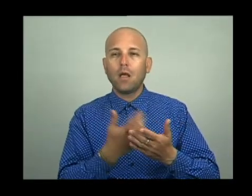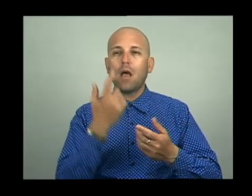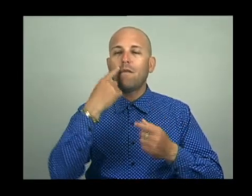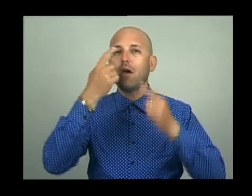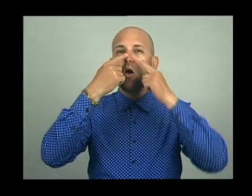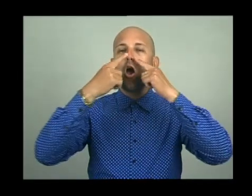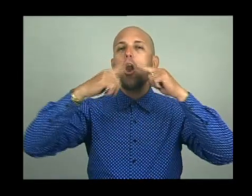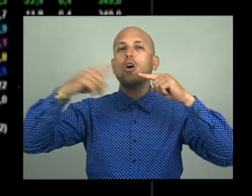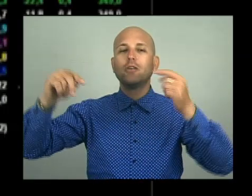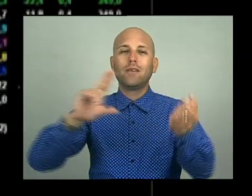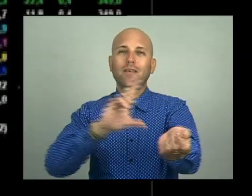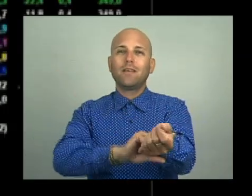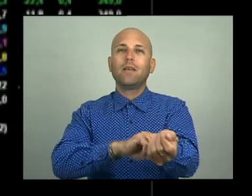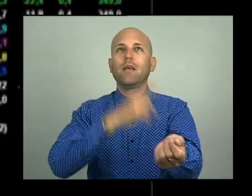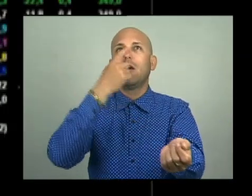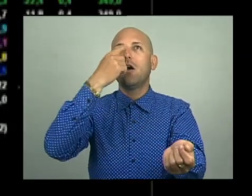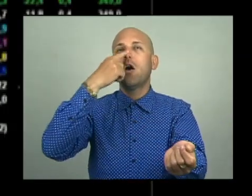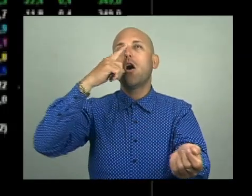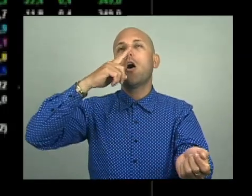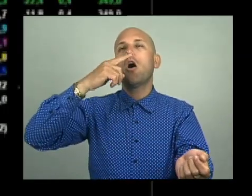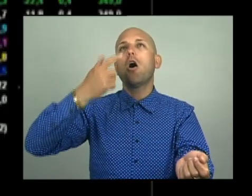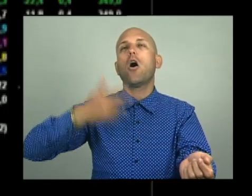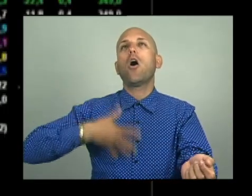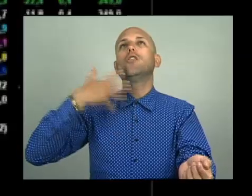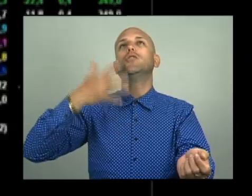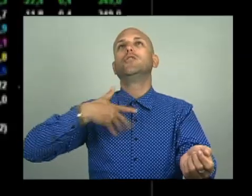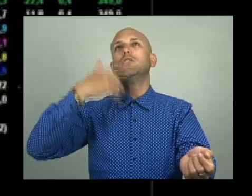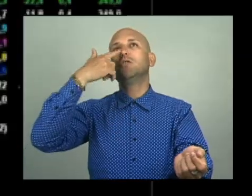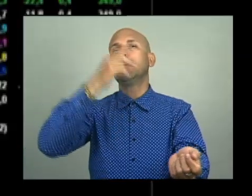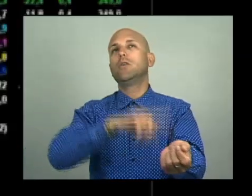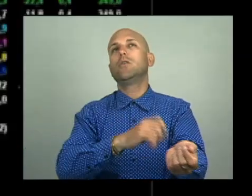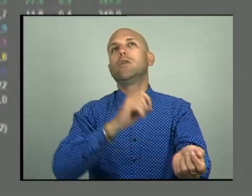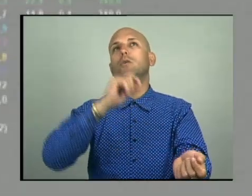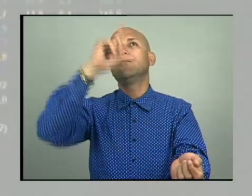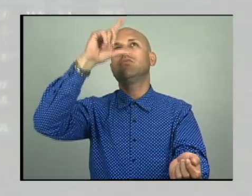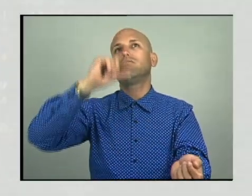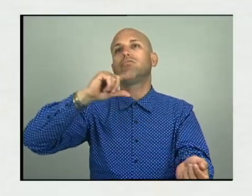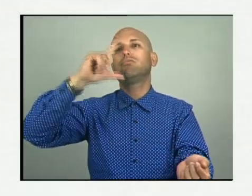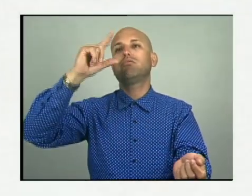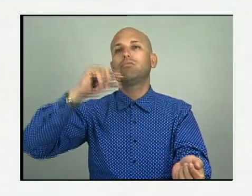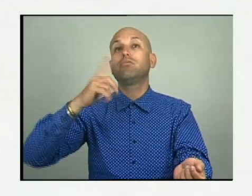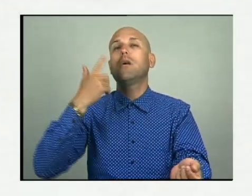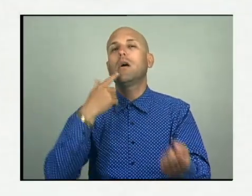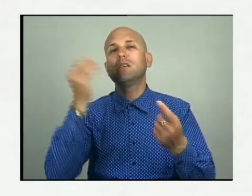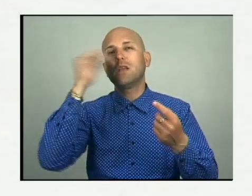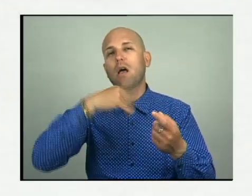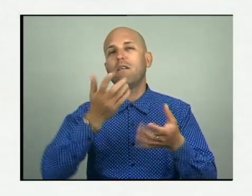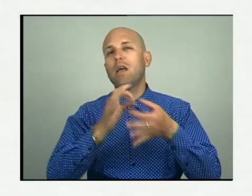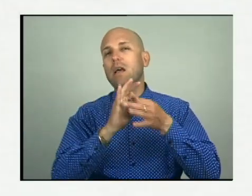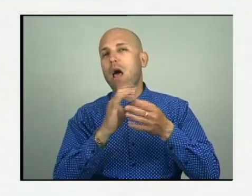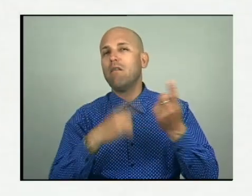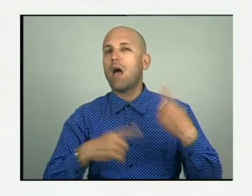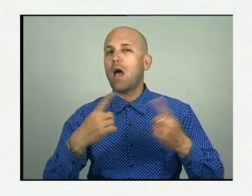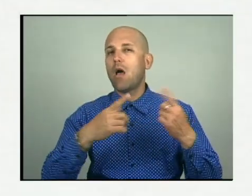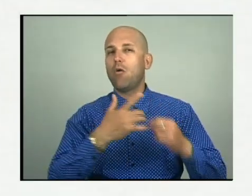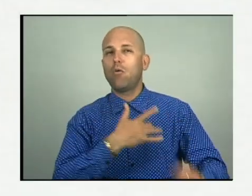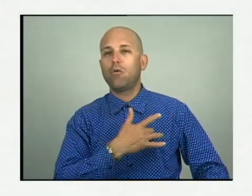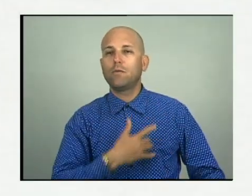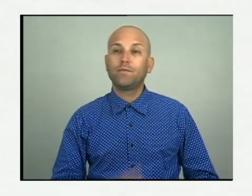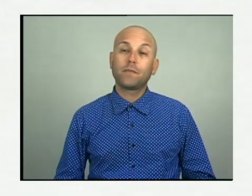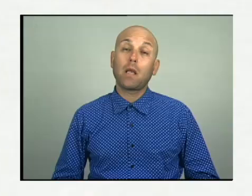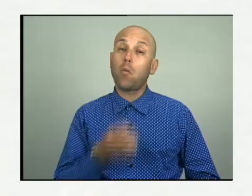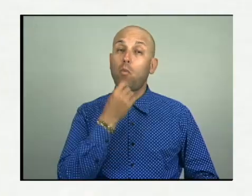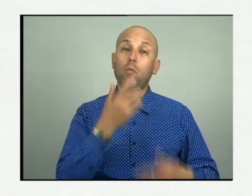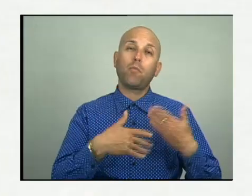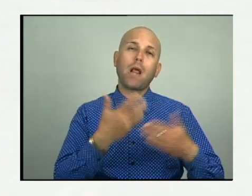oximetría de pulso pueden identificar a algunos bebés con defectos congénitos graves del corazón, como atresia